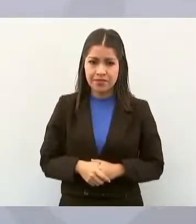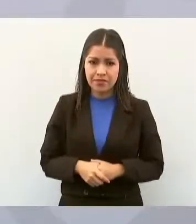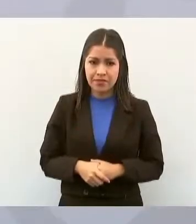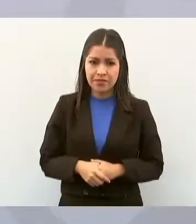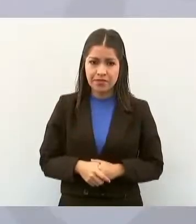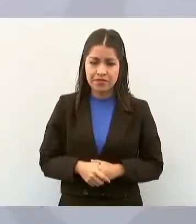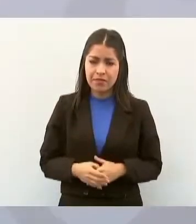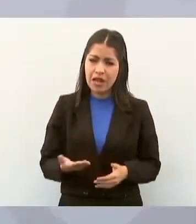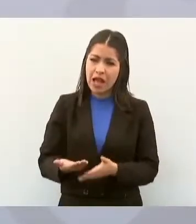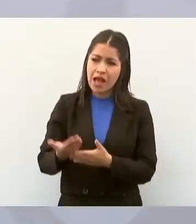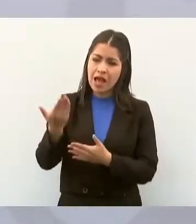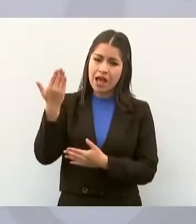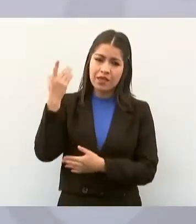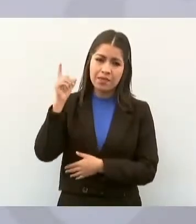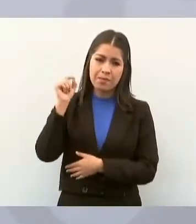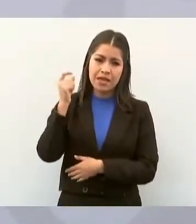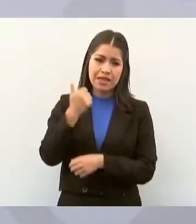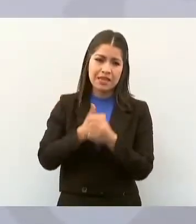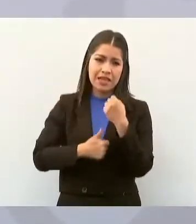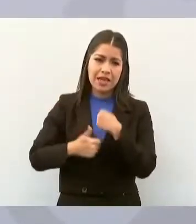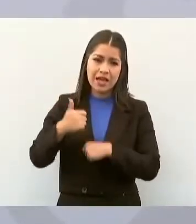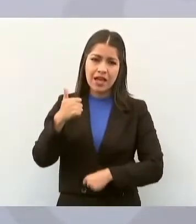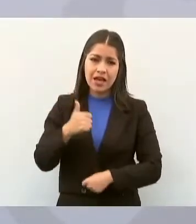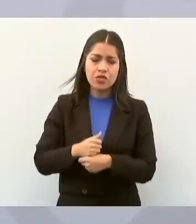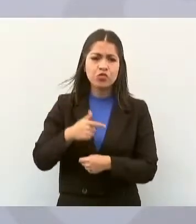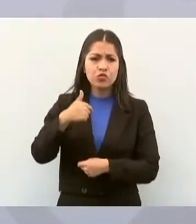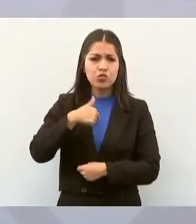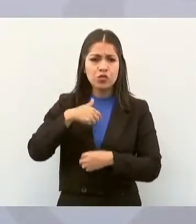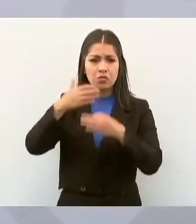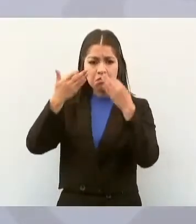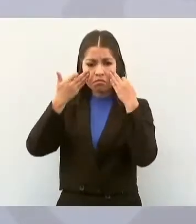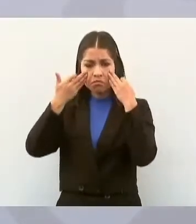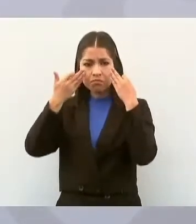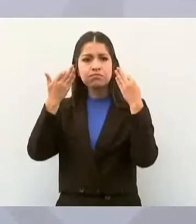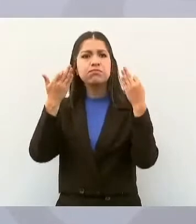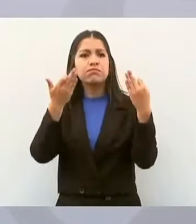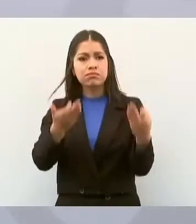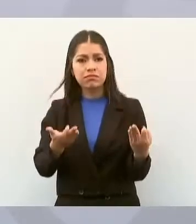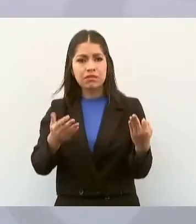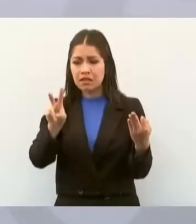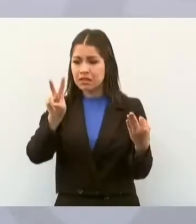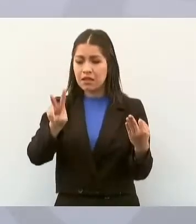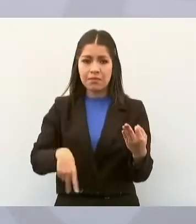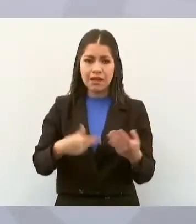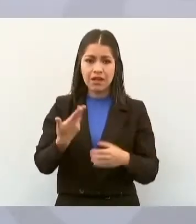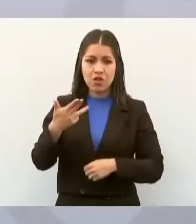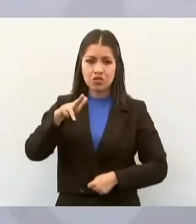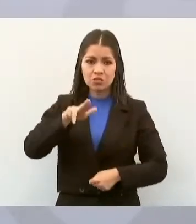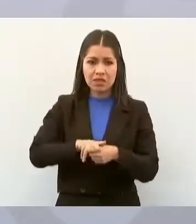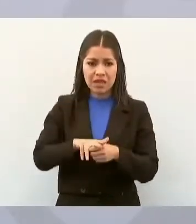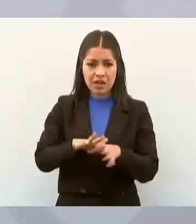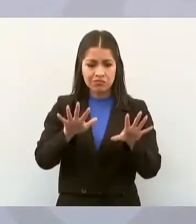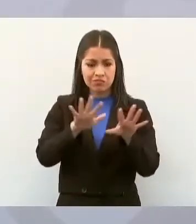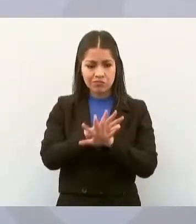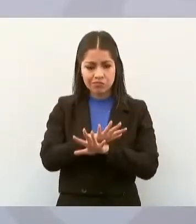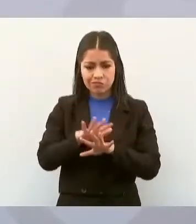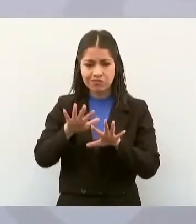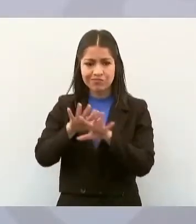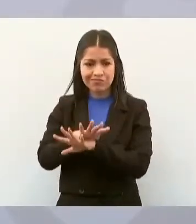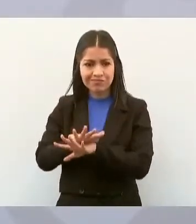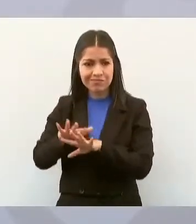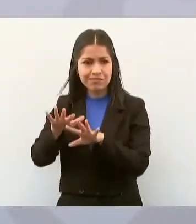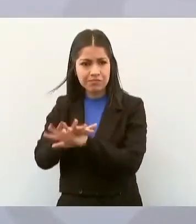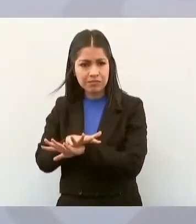Desde hace 20 años he sido testiga de todos los cambios que ha tenido el Hospital Infantil, el